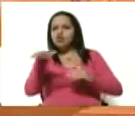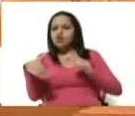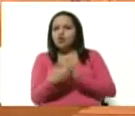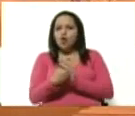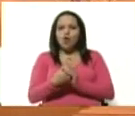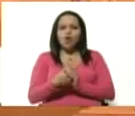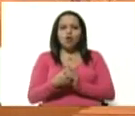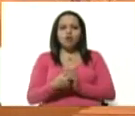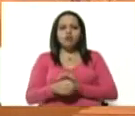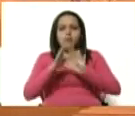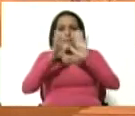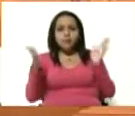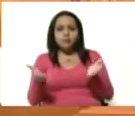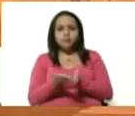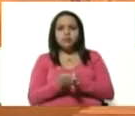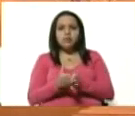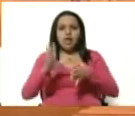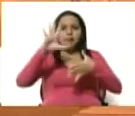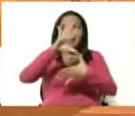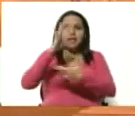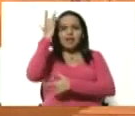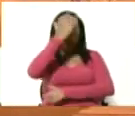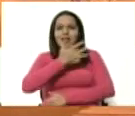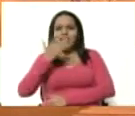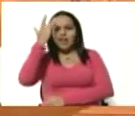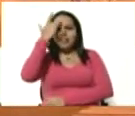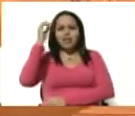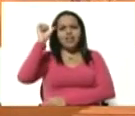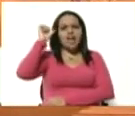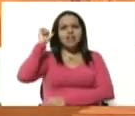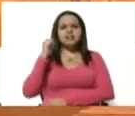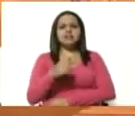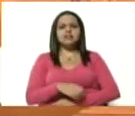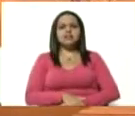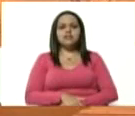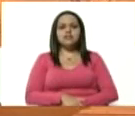continentes de América, de África, de Asia.